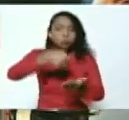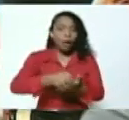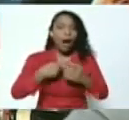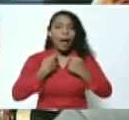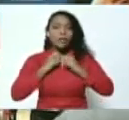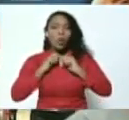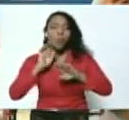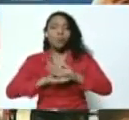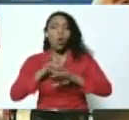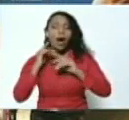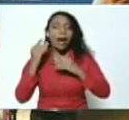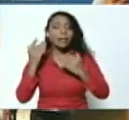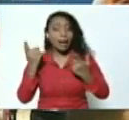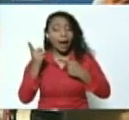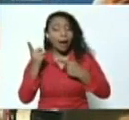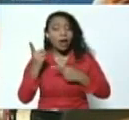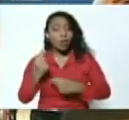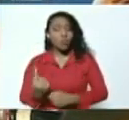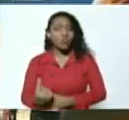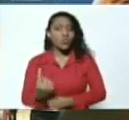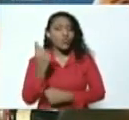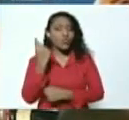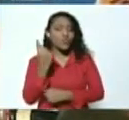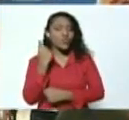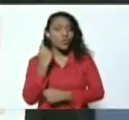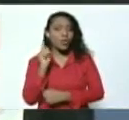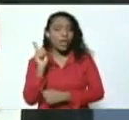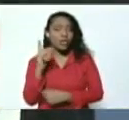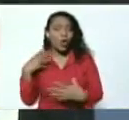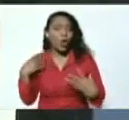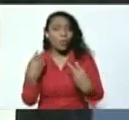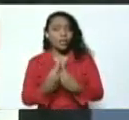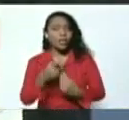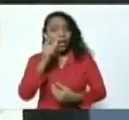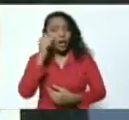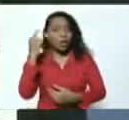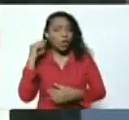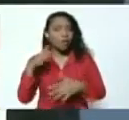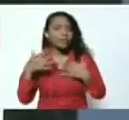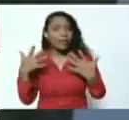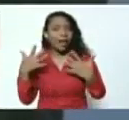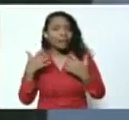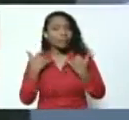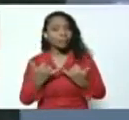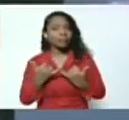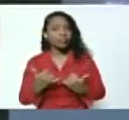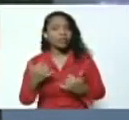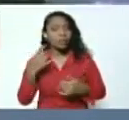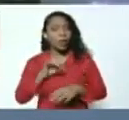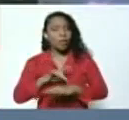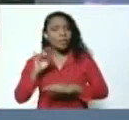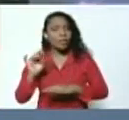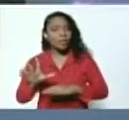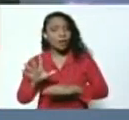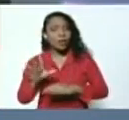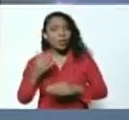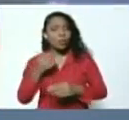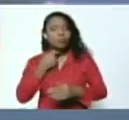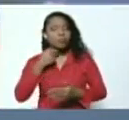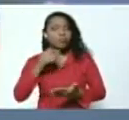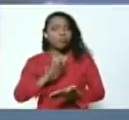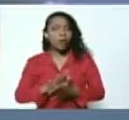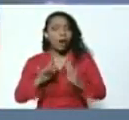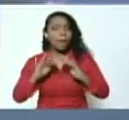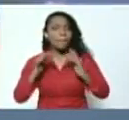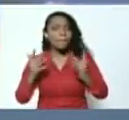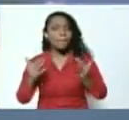porque precisamente fue uno de estos compañeros y compañeras que recientemente nos han dejado por la